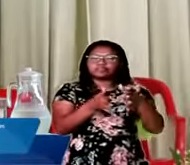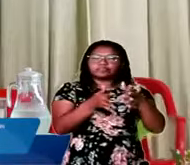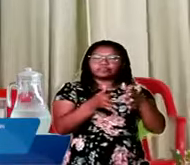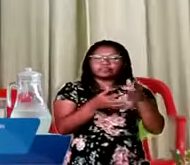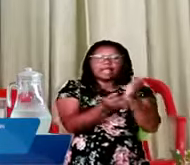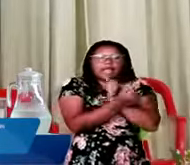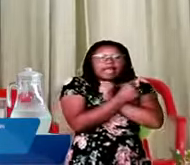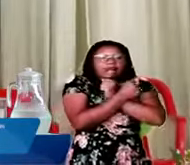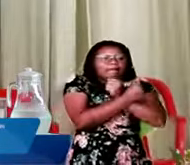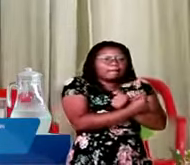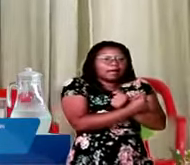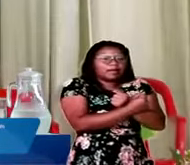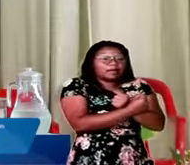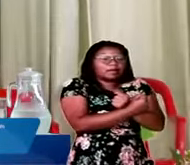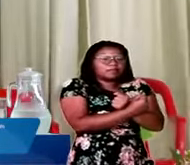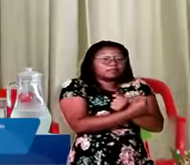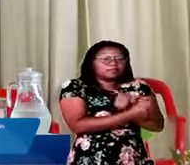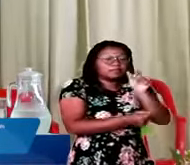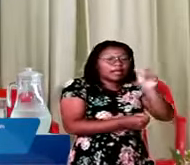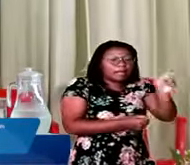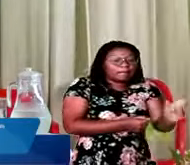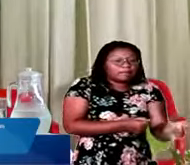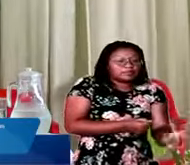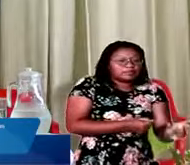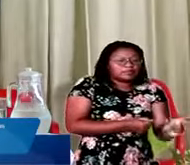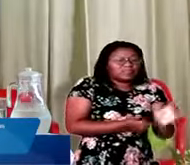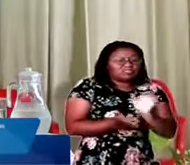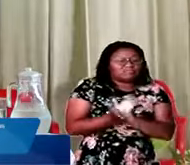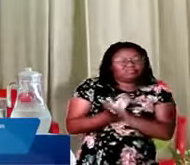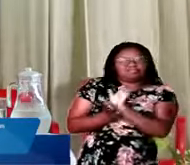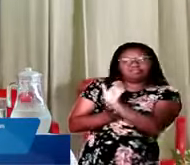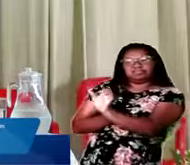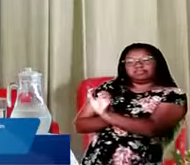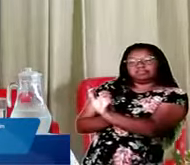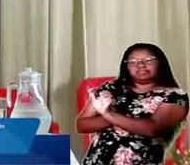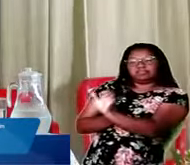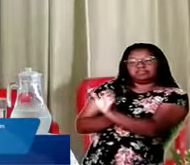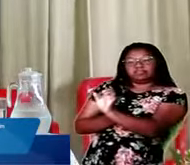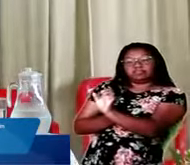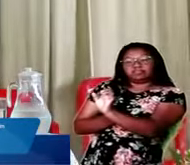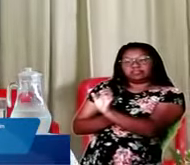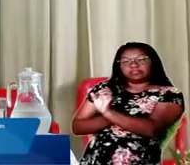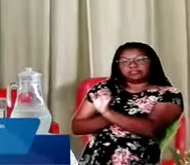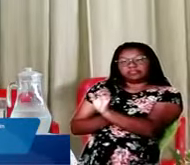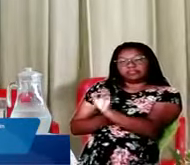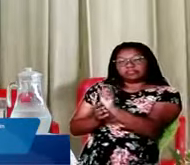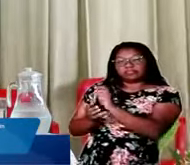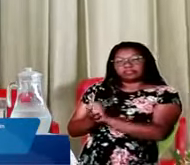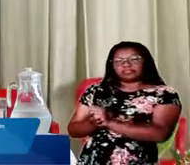amarás a tu prójimo y aborrecerás a tu enemigo.